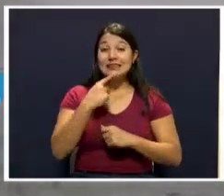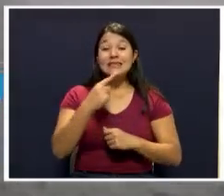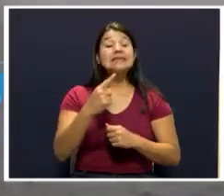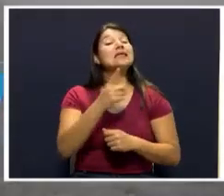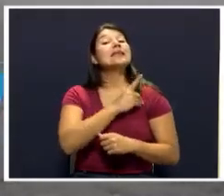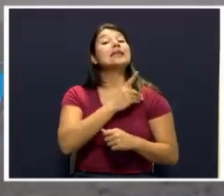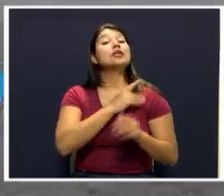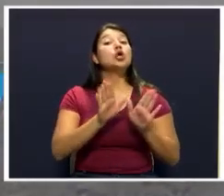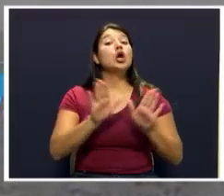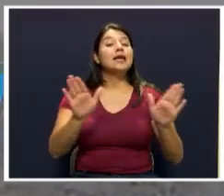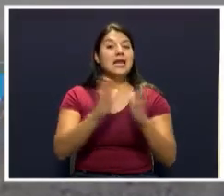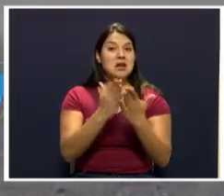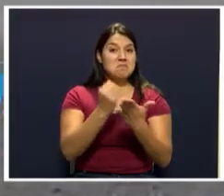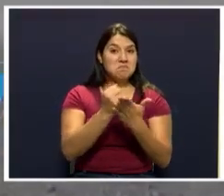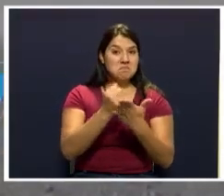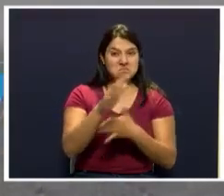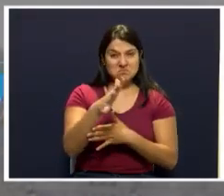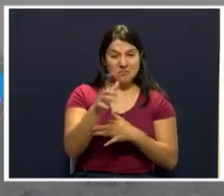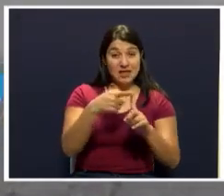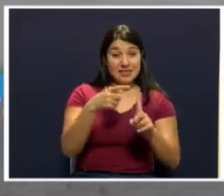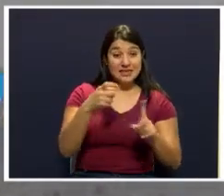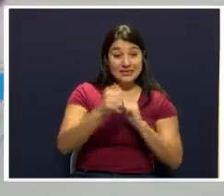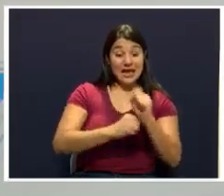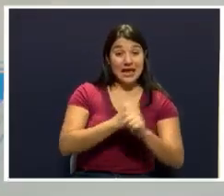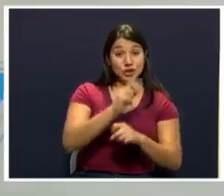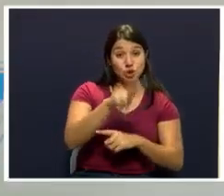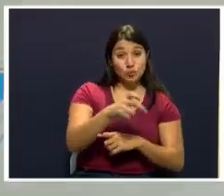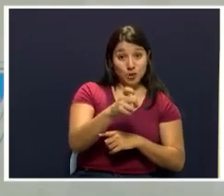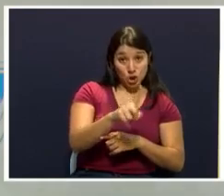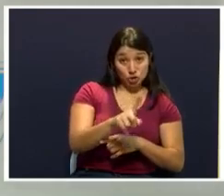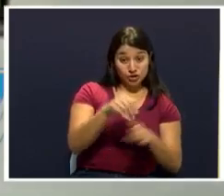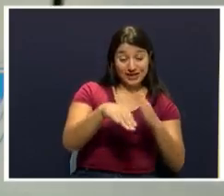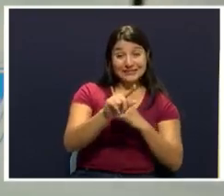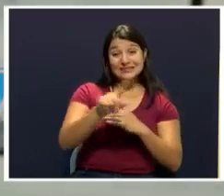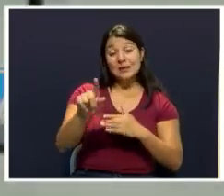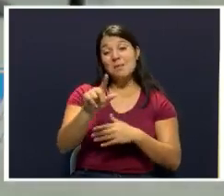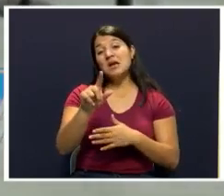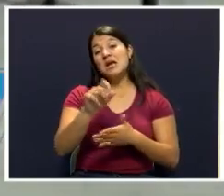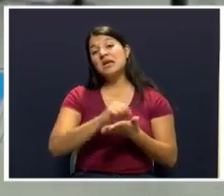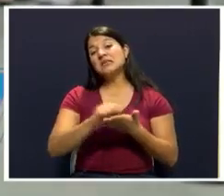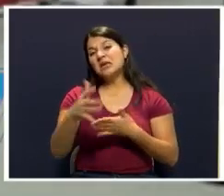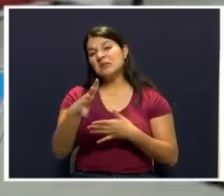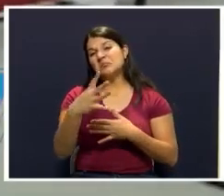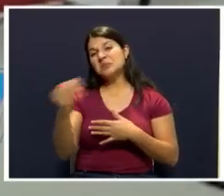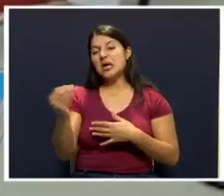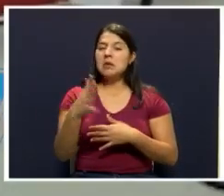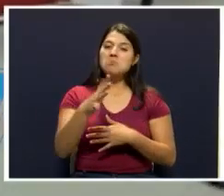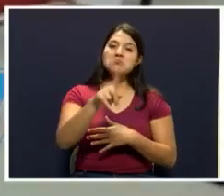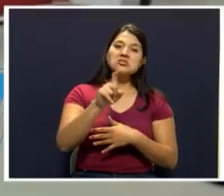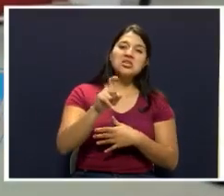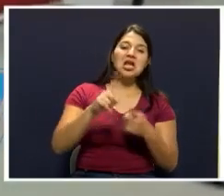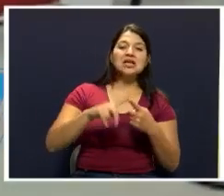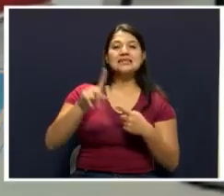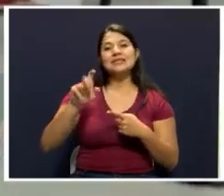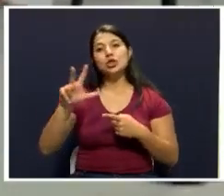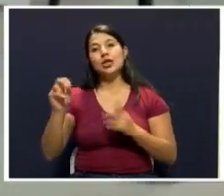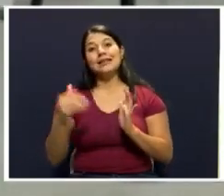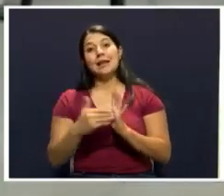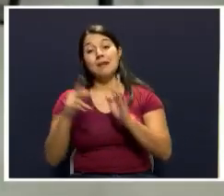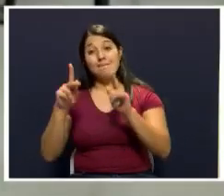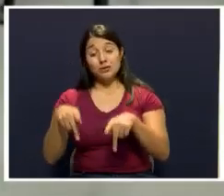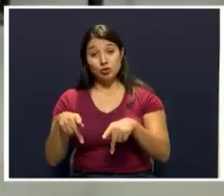General de Migración, en promedio desde el año 2011, durante la Semana Santa salen del país entre 100 y 130.000 personas. En